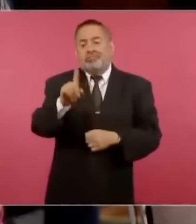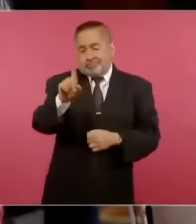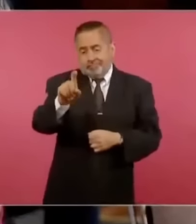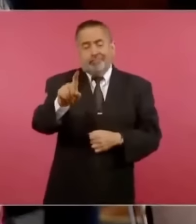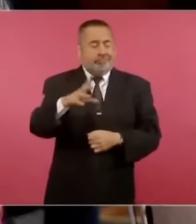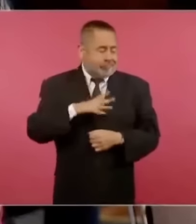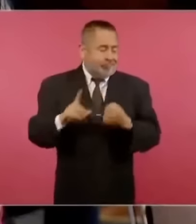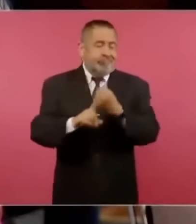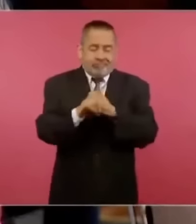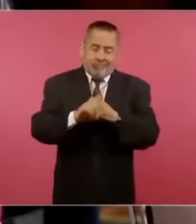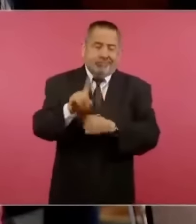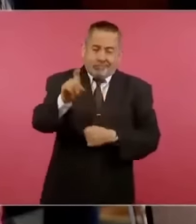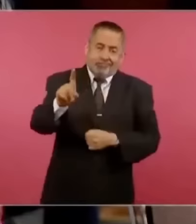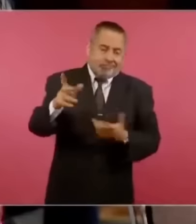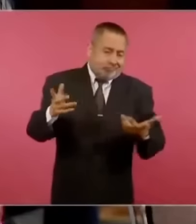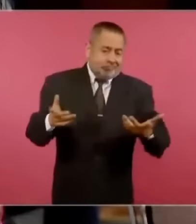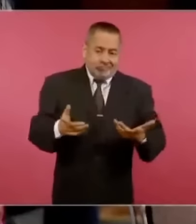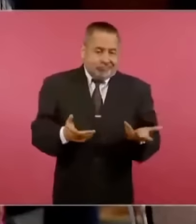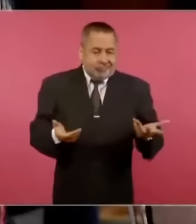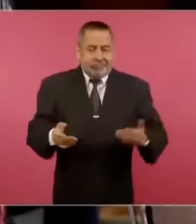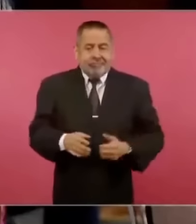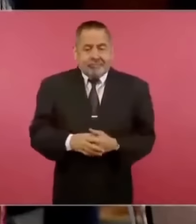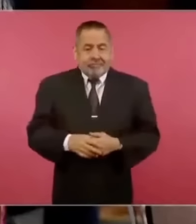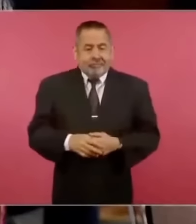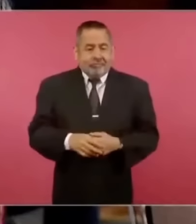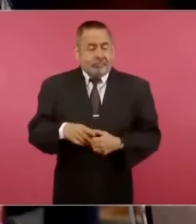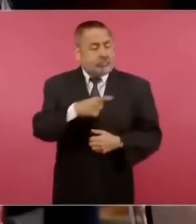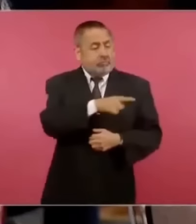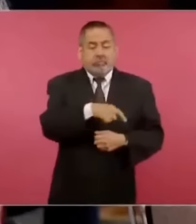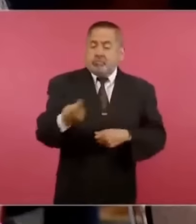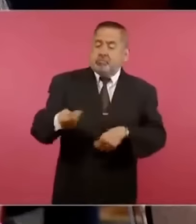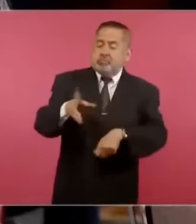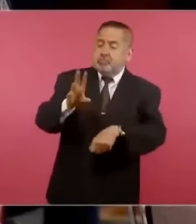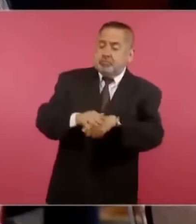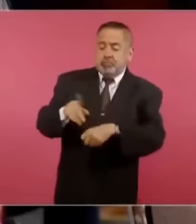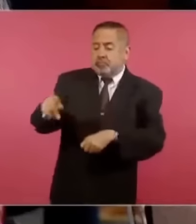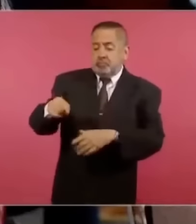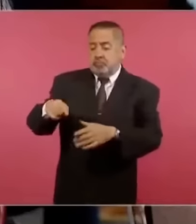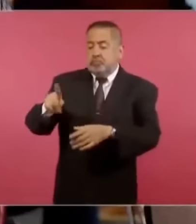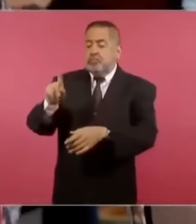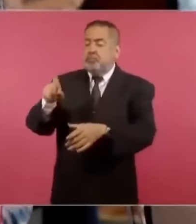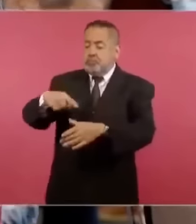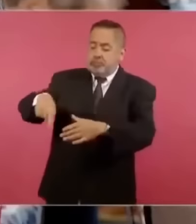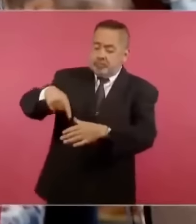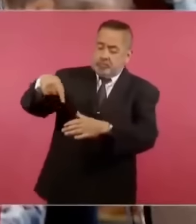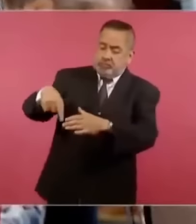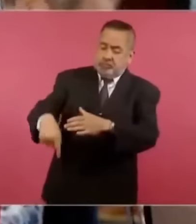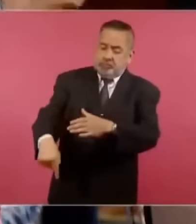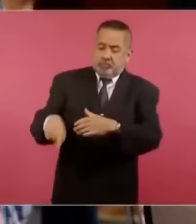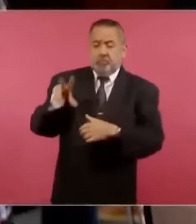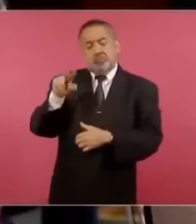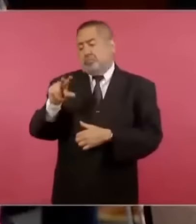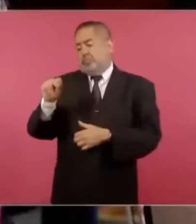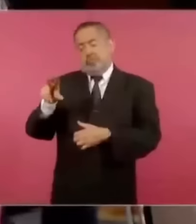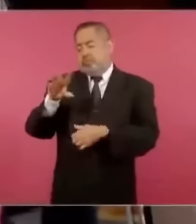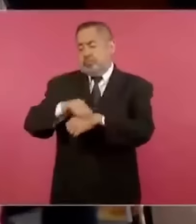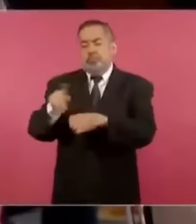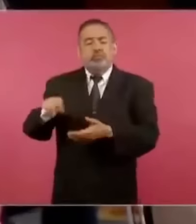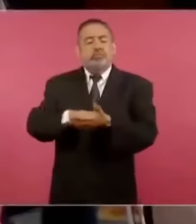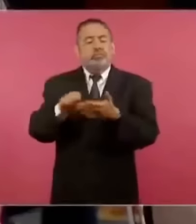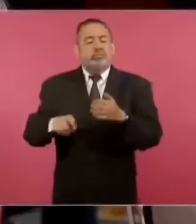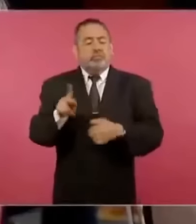El agua. Y sabe que hay cosas que no les dan permiso para perforar un pozo. Por ejemplo, está el pueblo de San